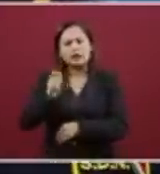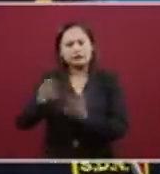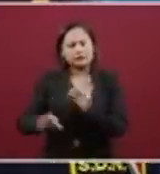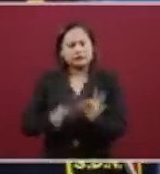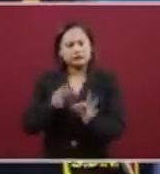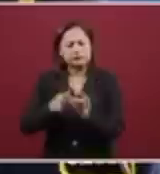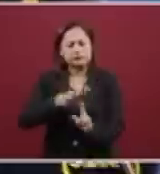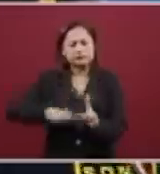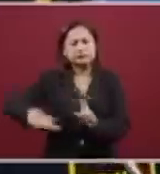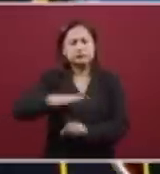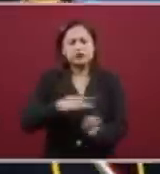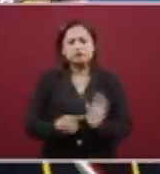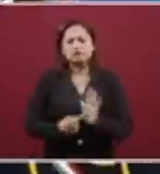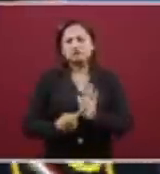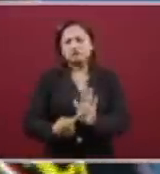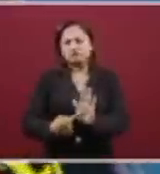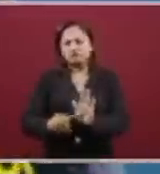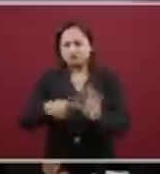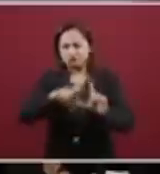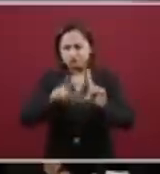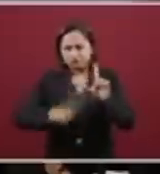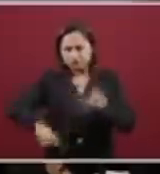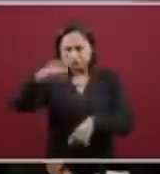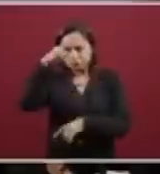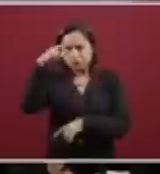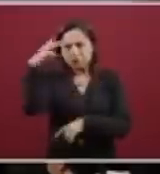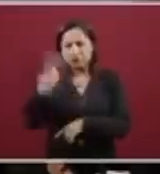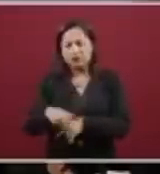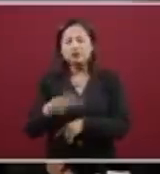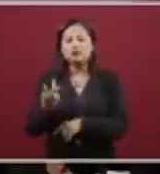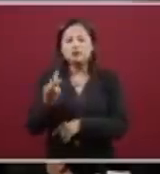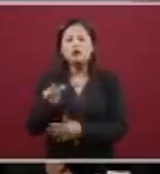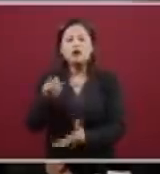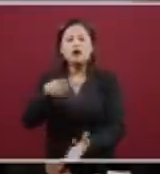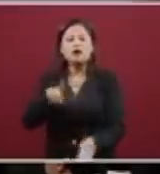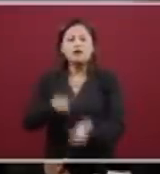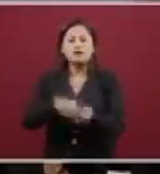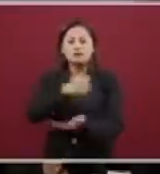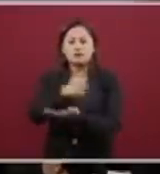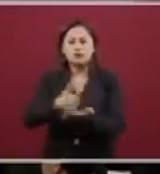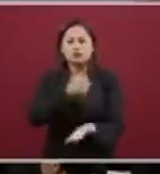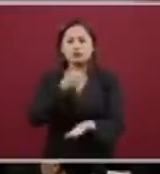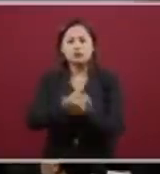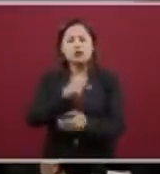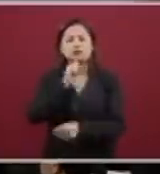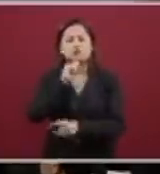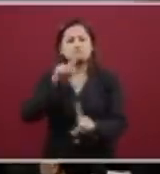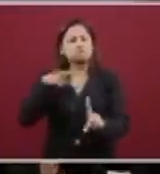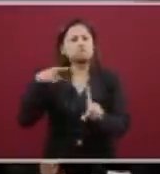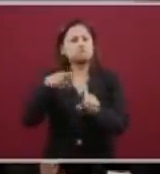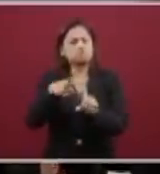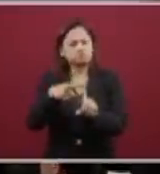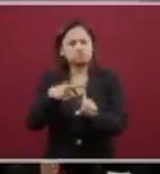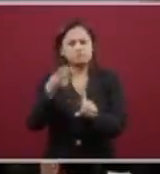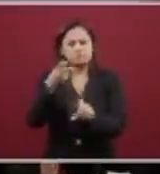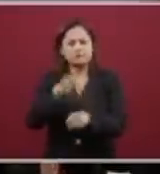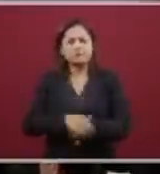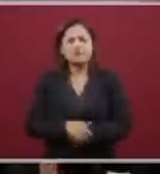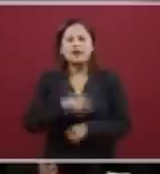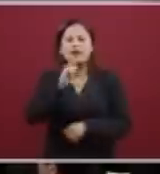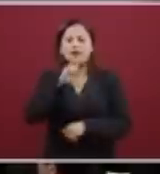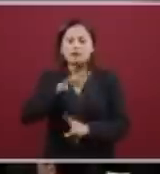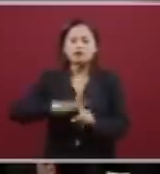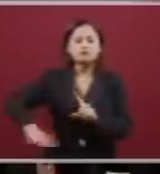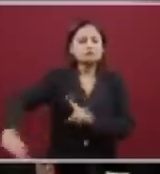constructivo será urbano y contextual un complejo aeroportuario acorde con su entorno